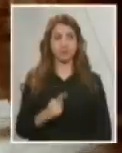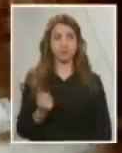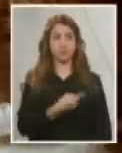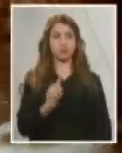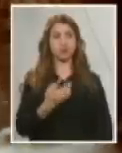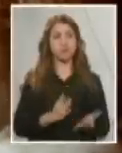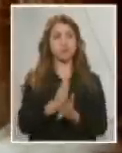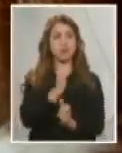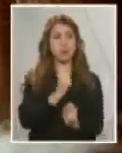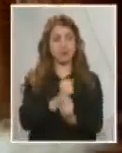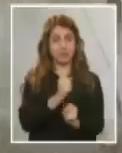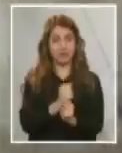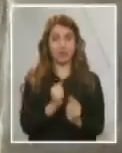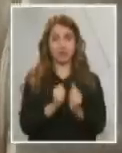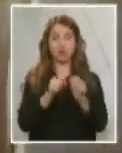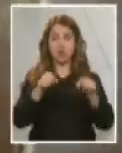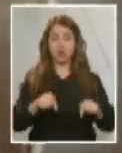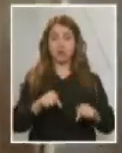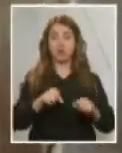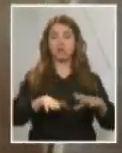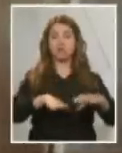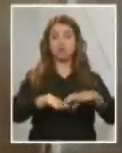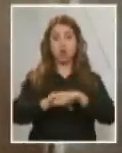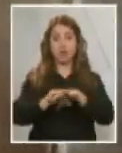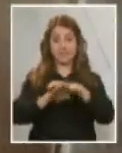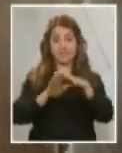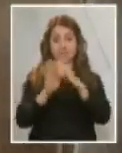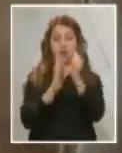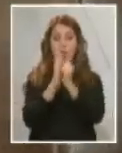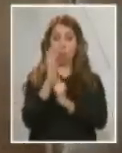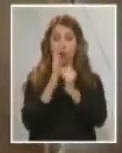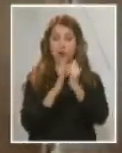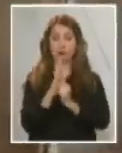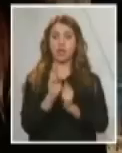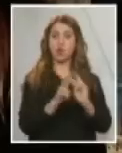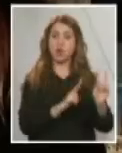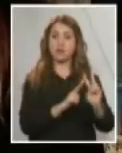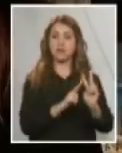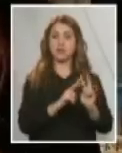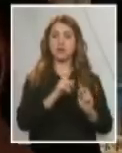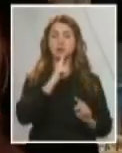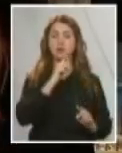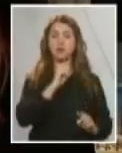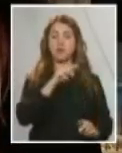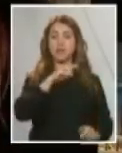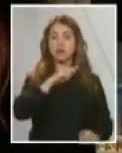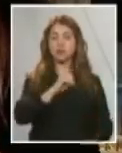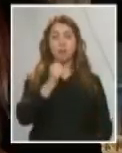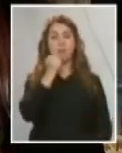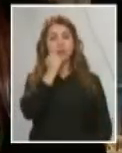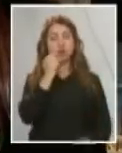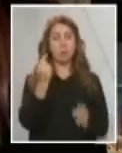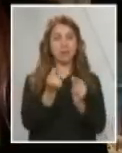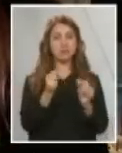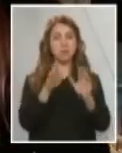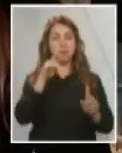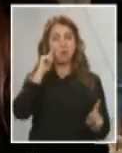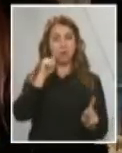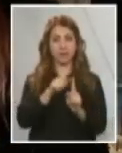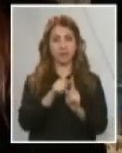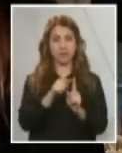Nosotros hemos trabajado con esta ortoprótesis que nosotros lo hacemos con termoplástico, que tiene más o menos como el mismo